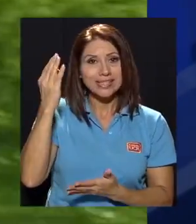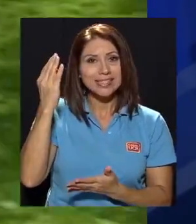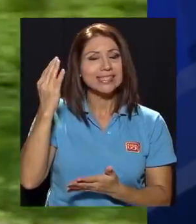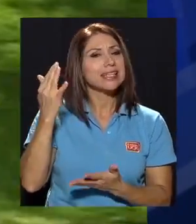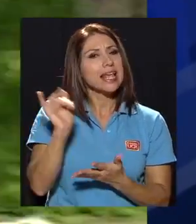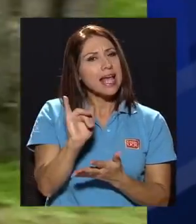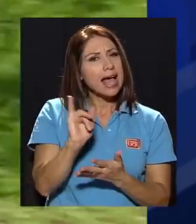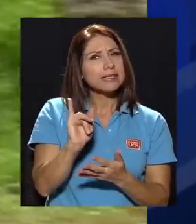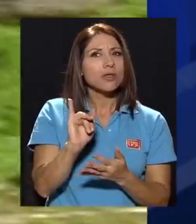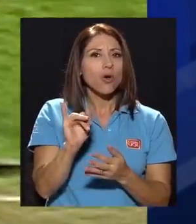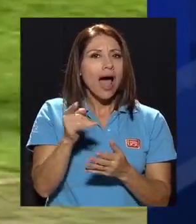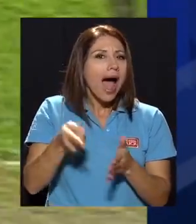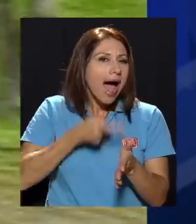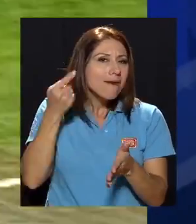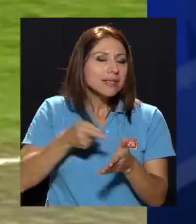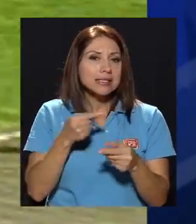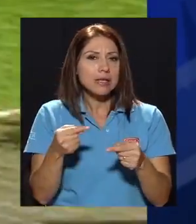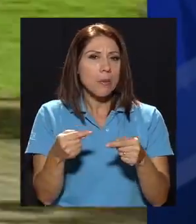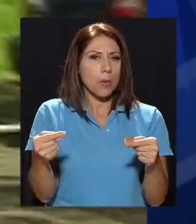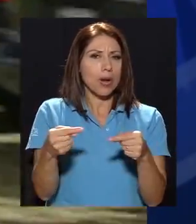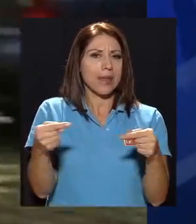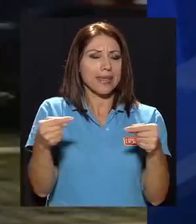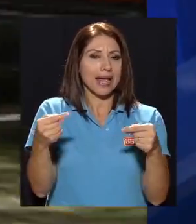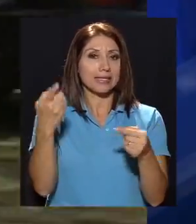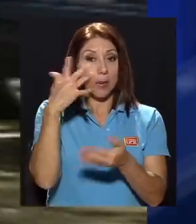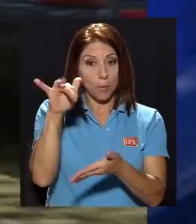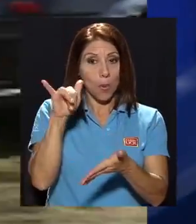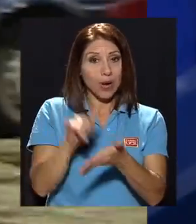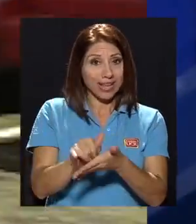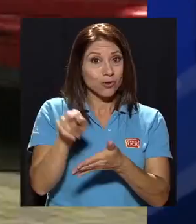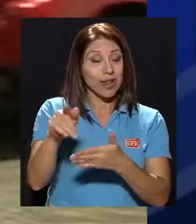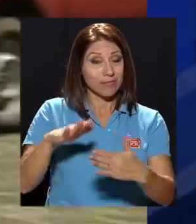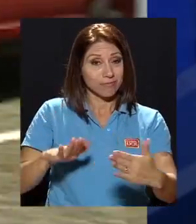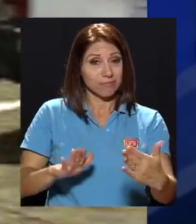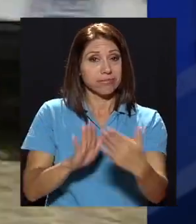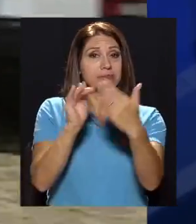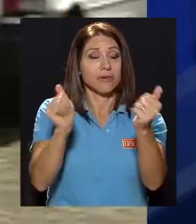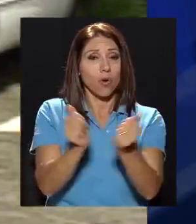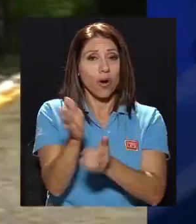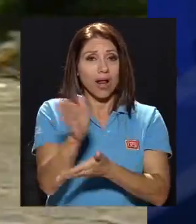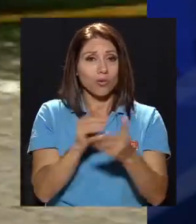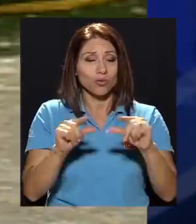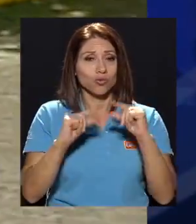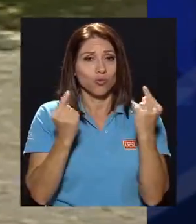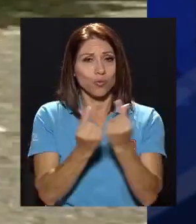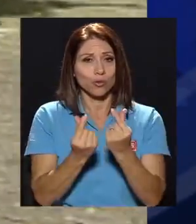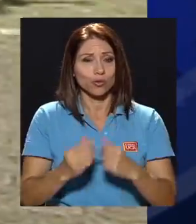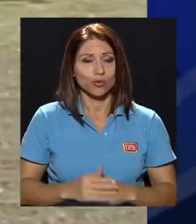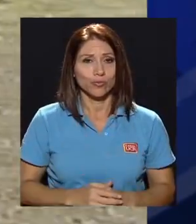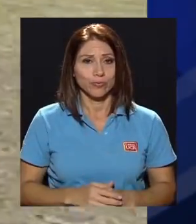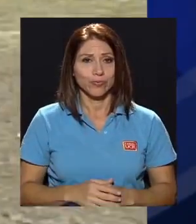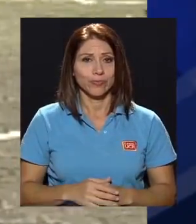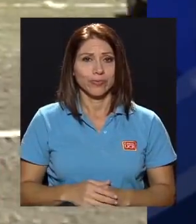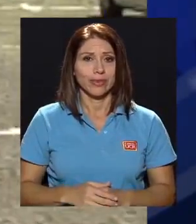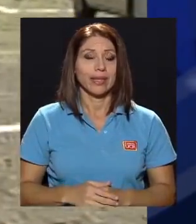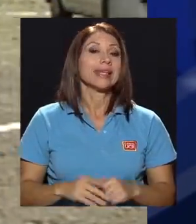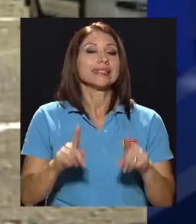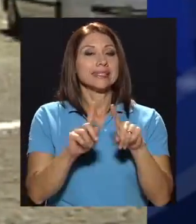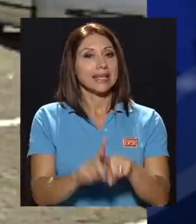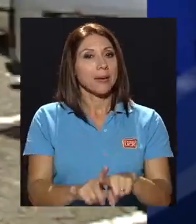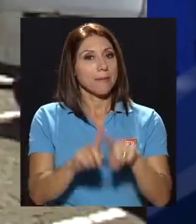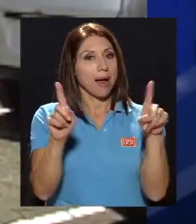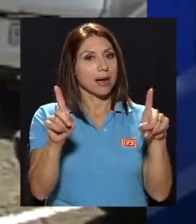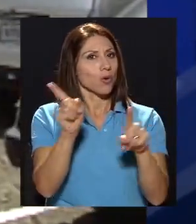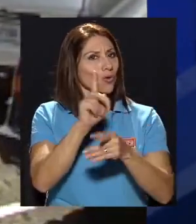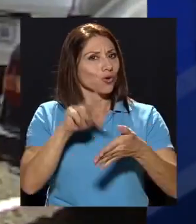han vuelto polémicas y por ello entra en confrontaciones con ciertos grupos. Sin embargo, no